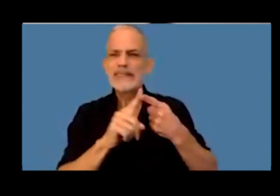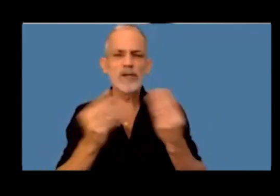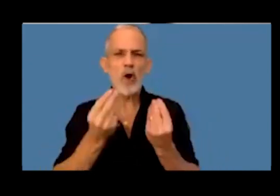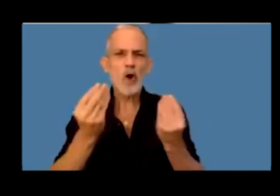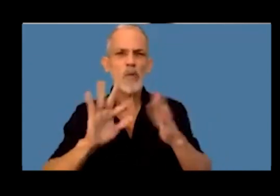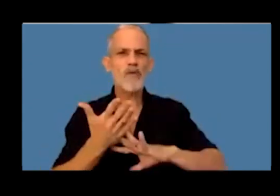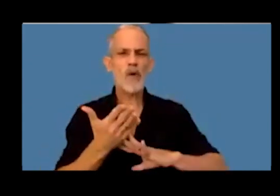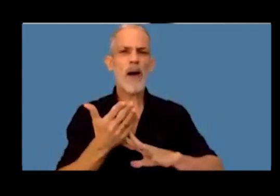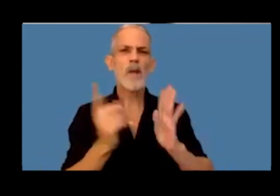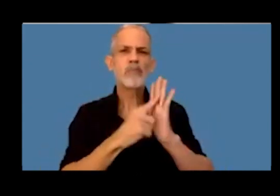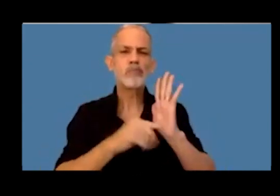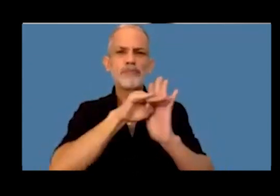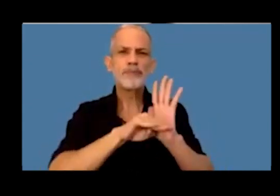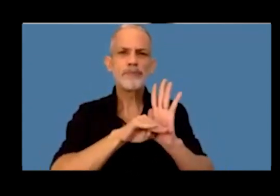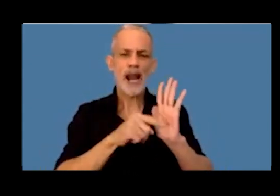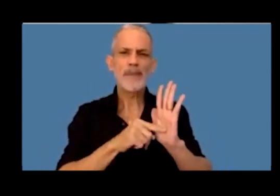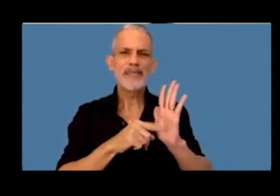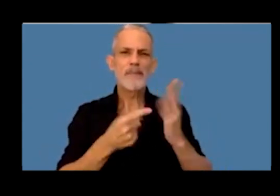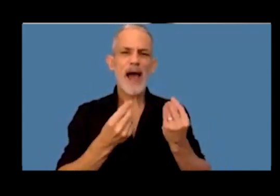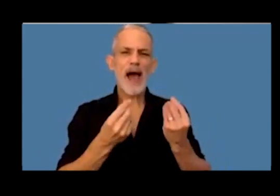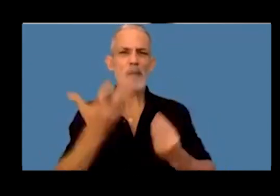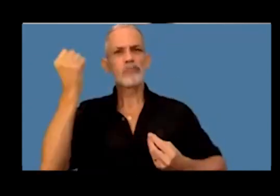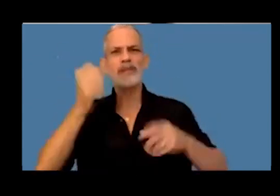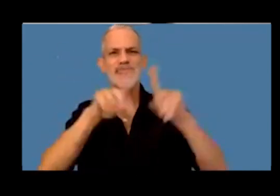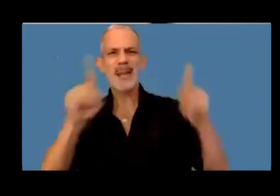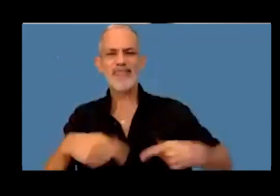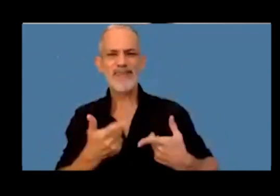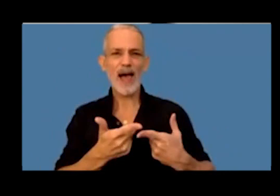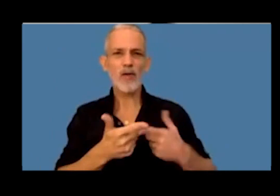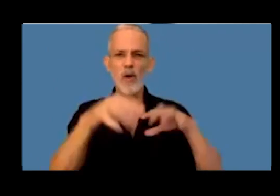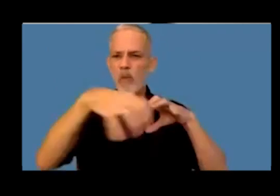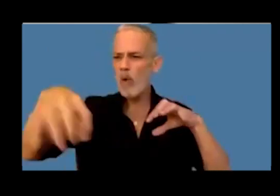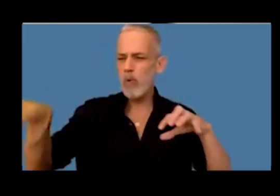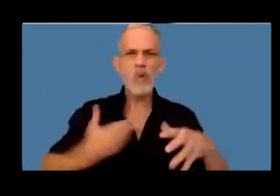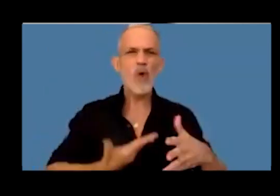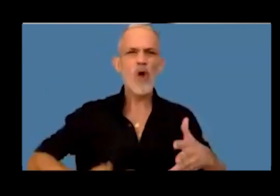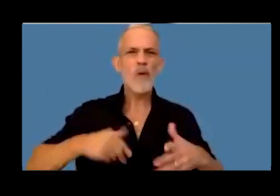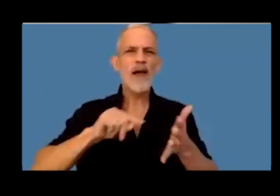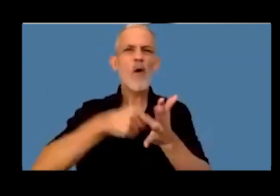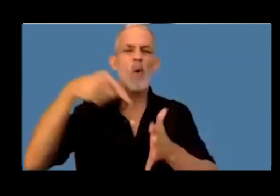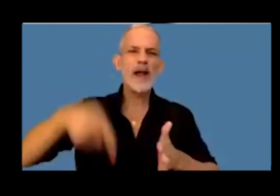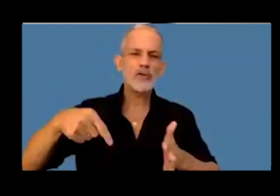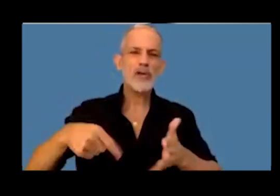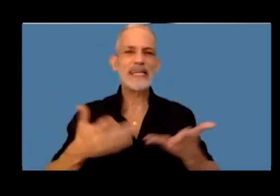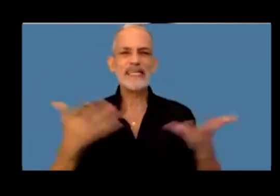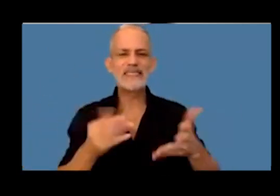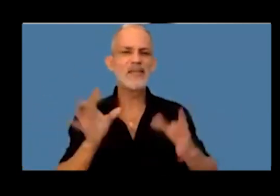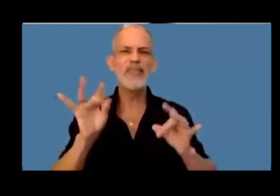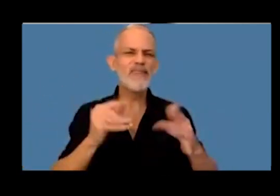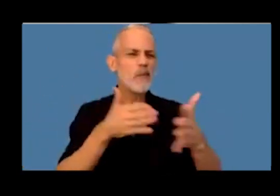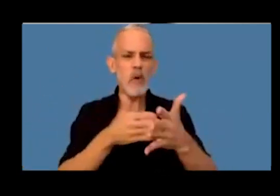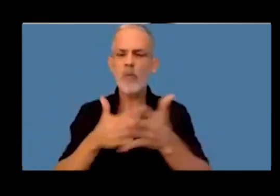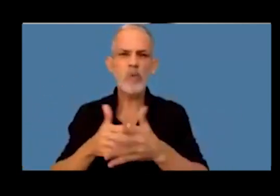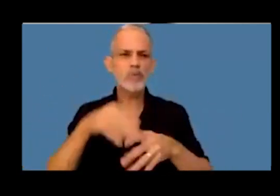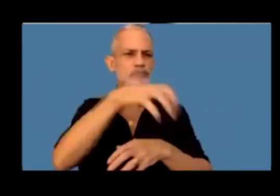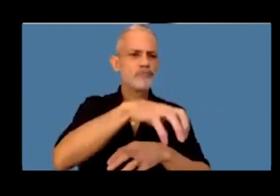los requisitos y comenzar el trámite? Porque con las dependencias del gobierno de la Ciudad de Buenos Aires, en los centros de gestión y